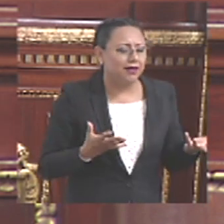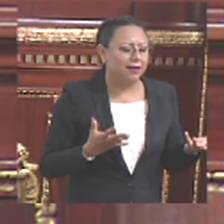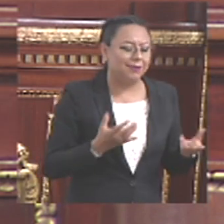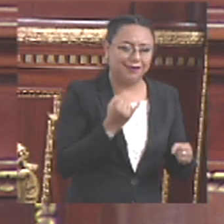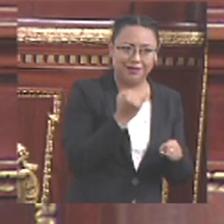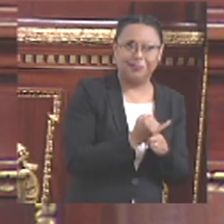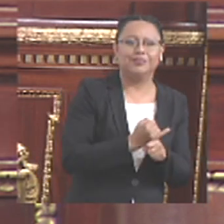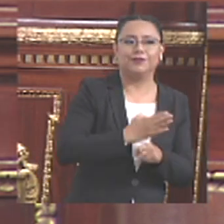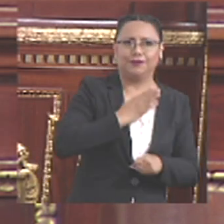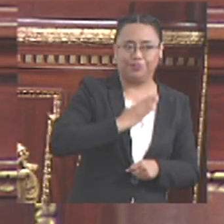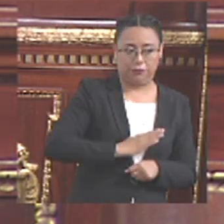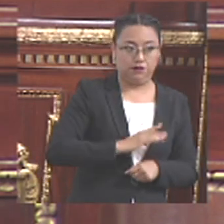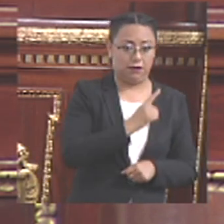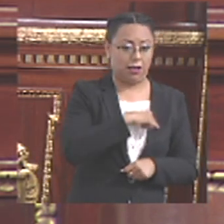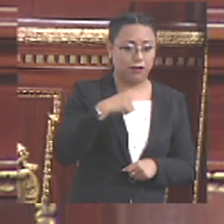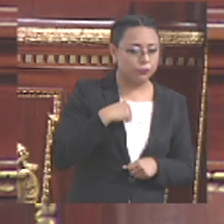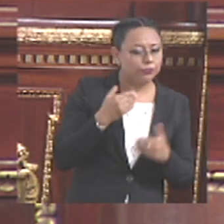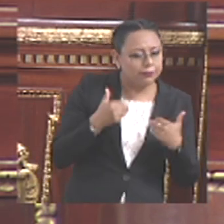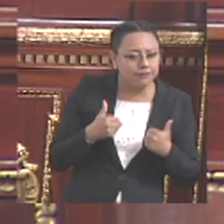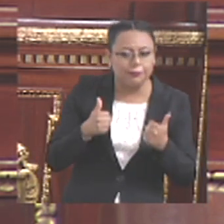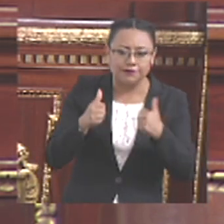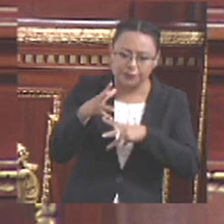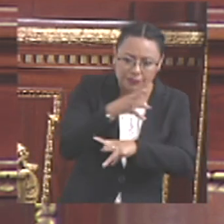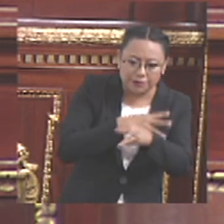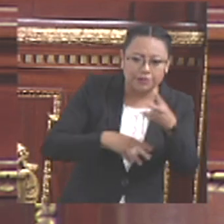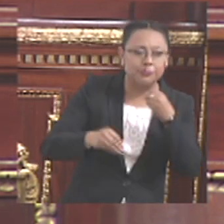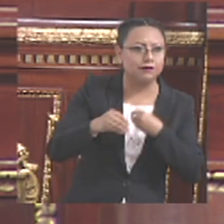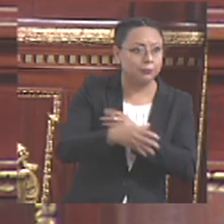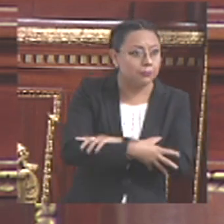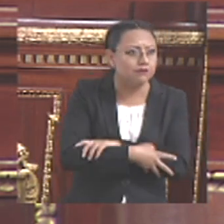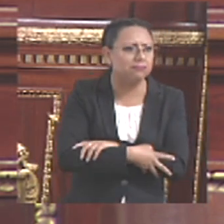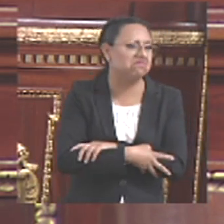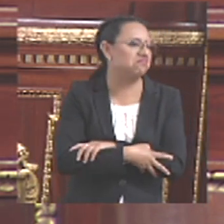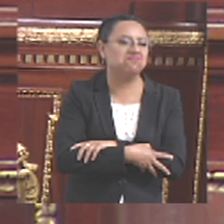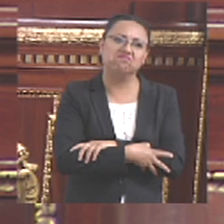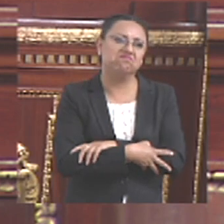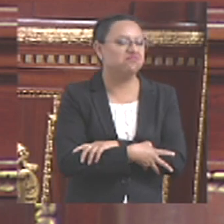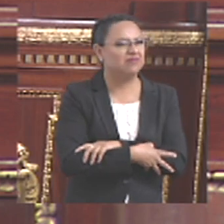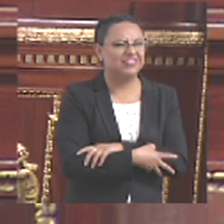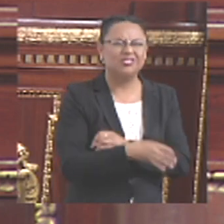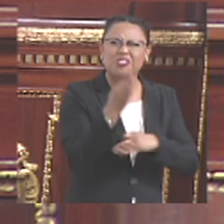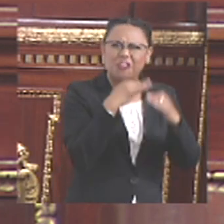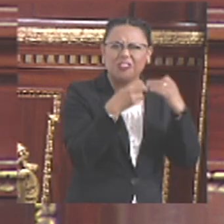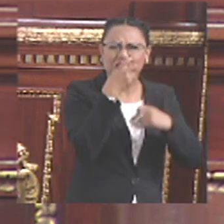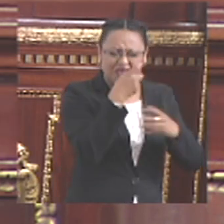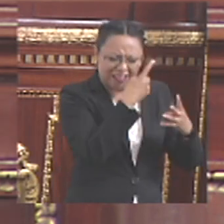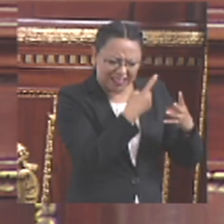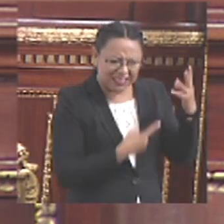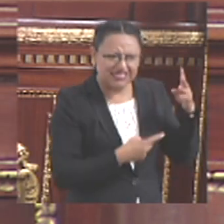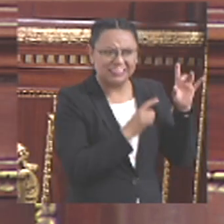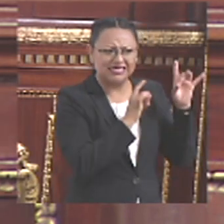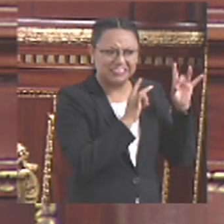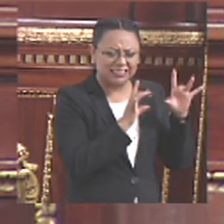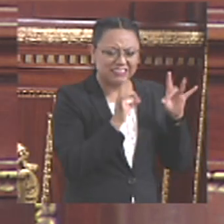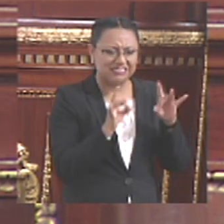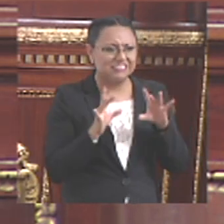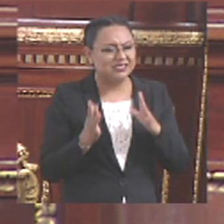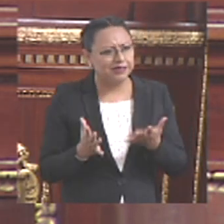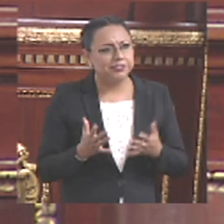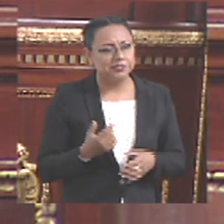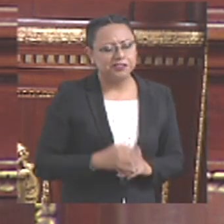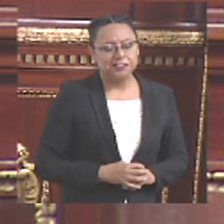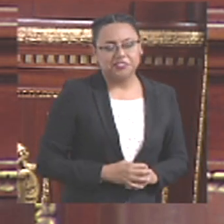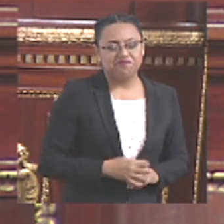poco hacemos por solidarizarnos con ellos. Estos hechos me hacen suponer que la solidaridad ya